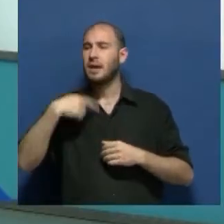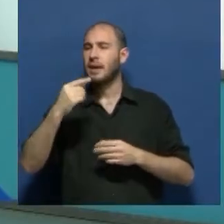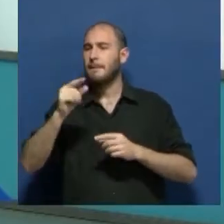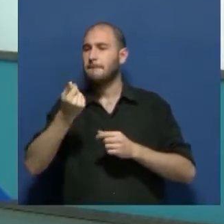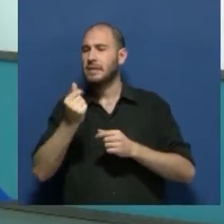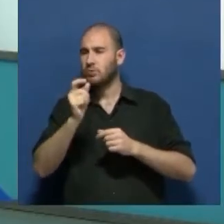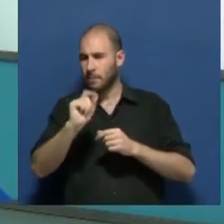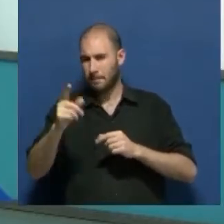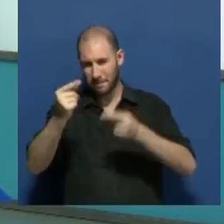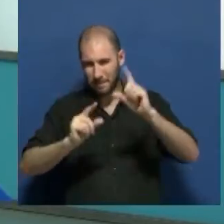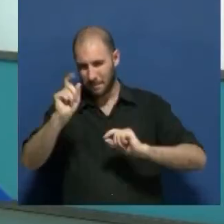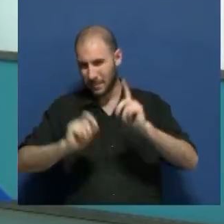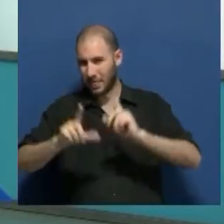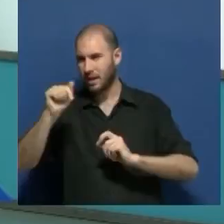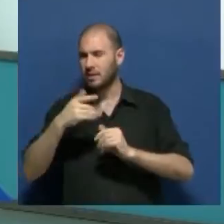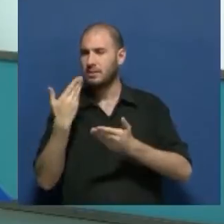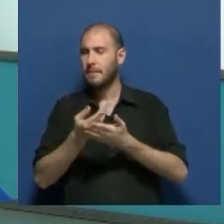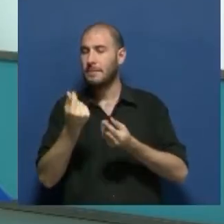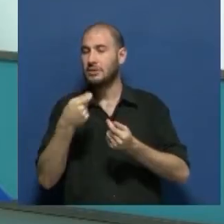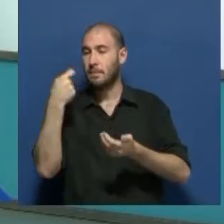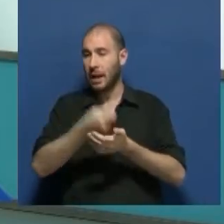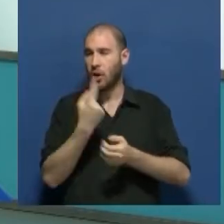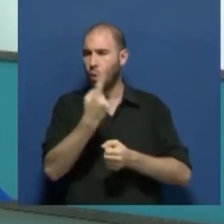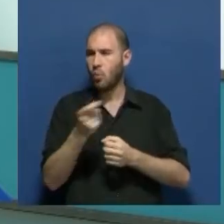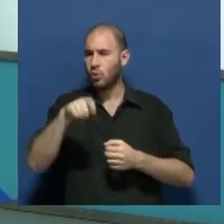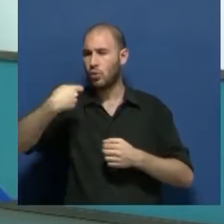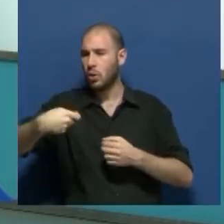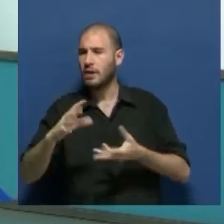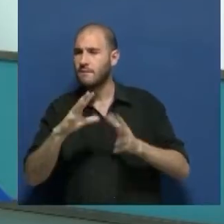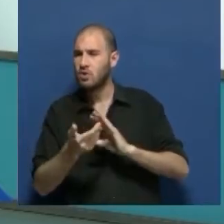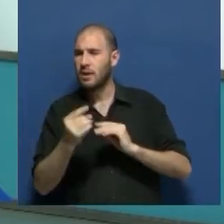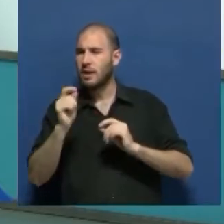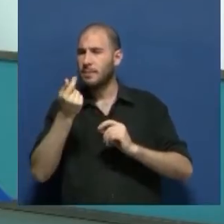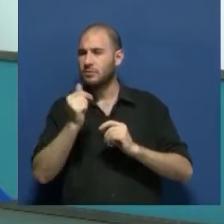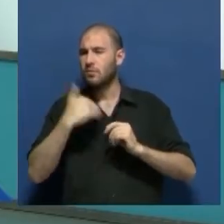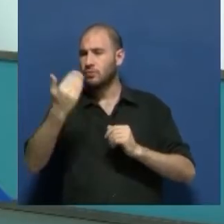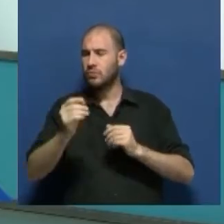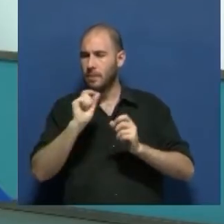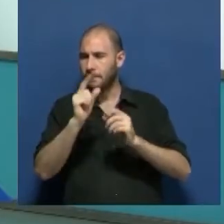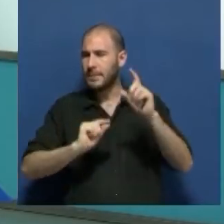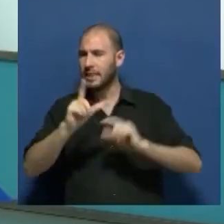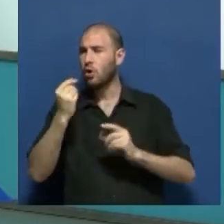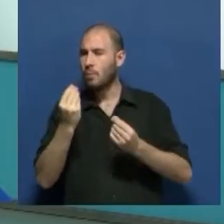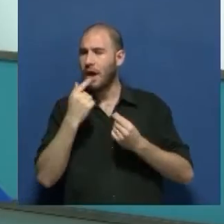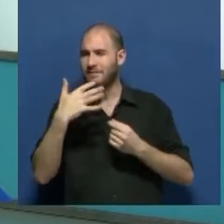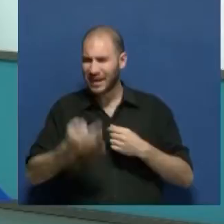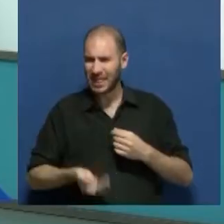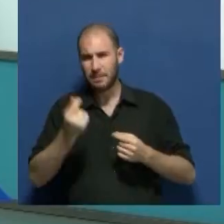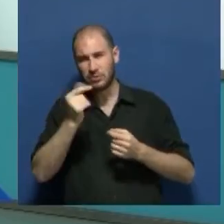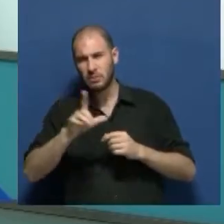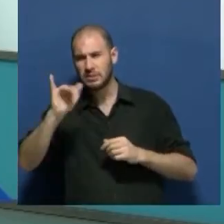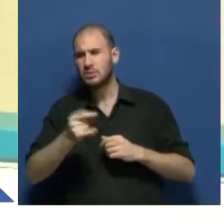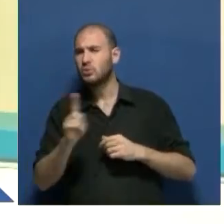mediciones de la inflación, ¿se va a tomar el precio contado, el precio financiado? ¿De qué forma se va a medir la inflación a futuro para saber si verdaderamente ha habido aumento de precios